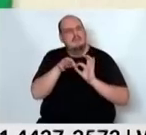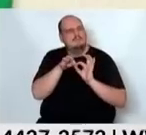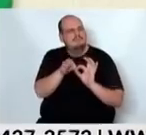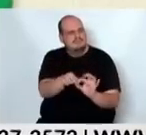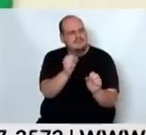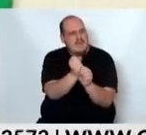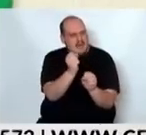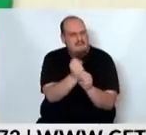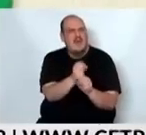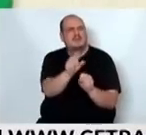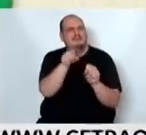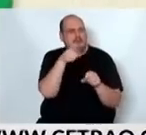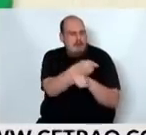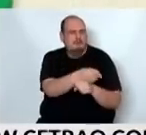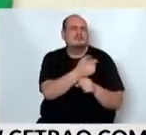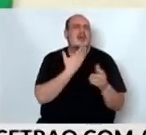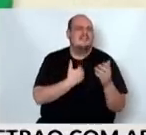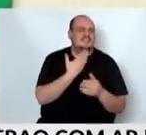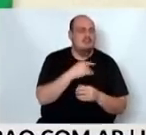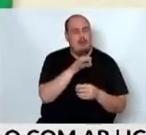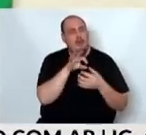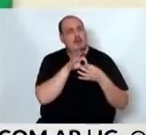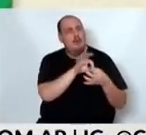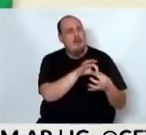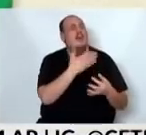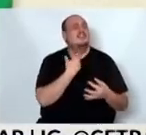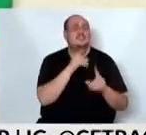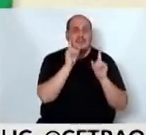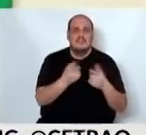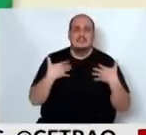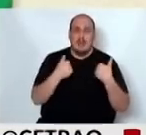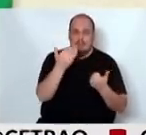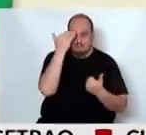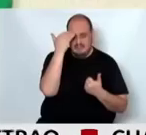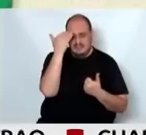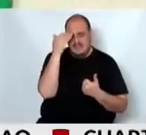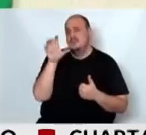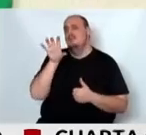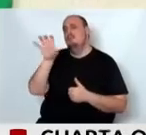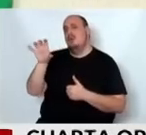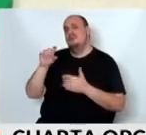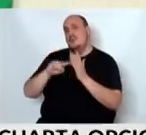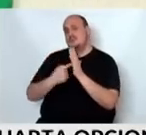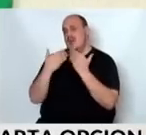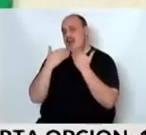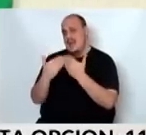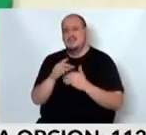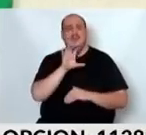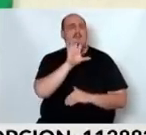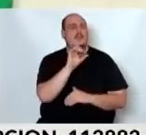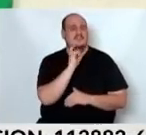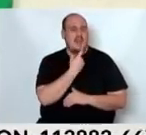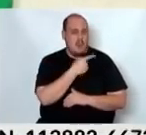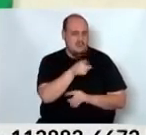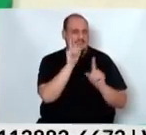con el trabajo contra las adicciones o con las adicciones, con la salud mental. Quiero agradecer a la provincia de Buenos Aires, quiero agradecer a la provincia de San